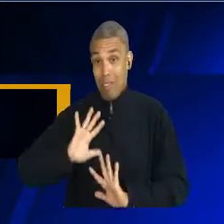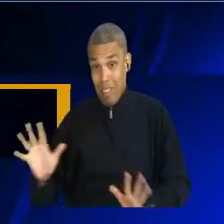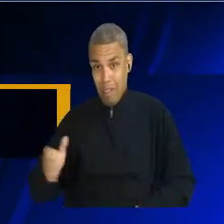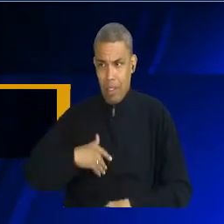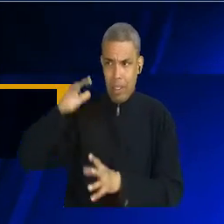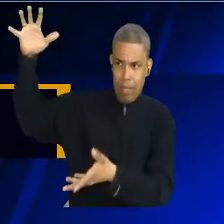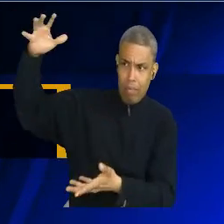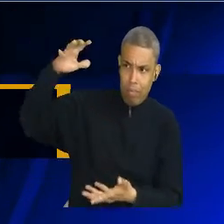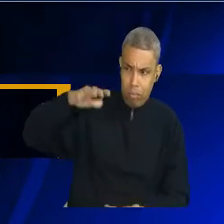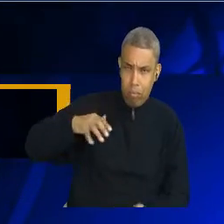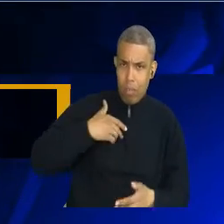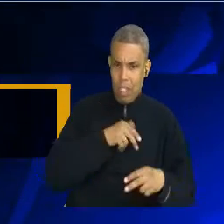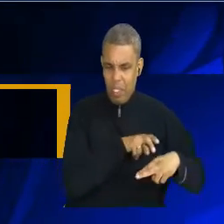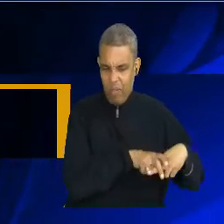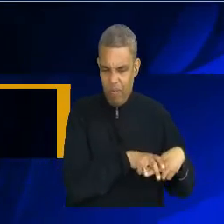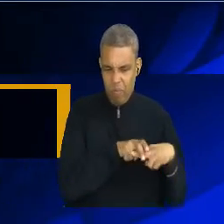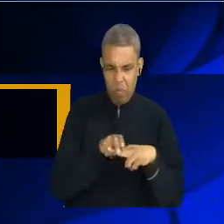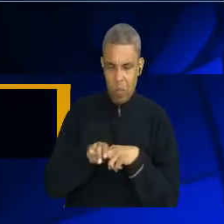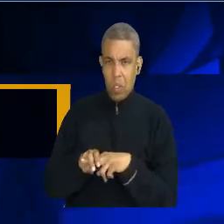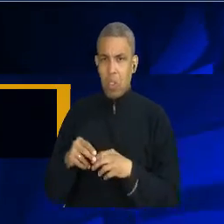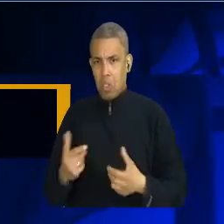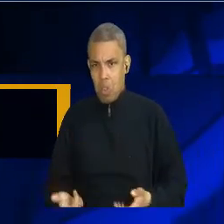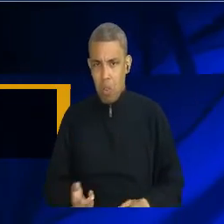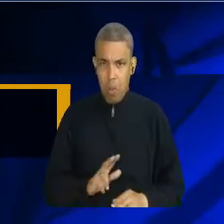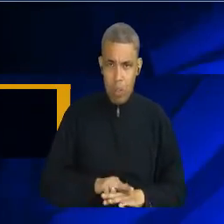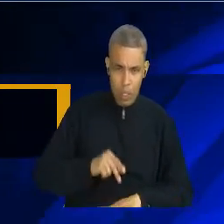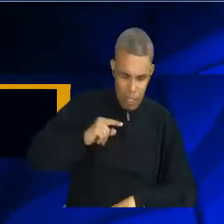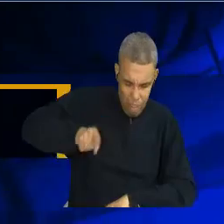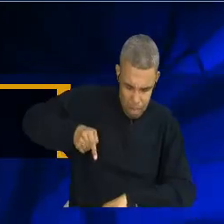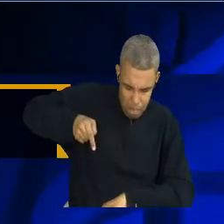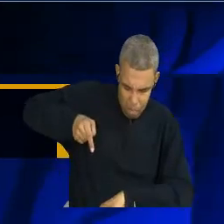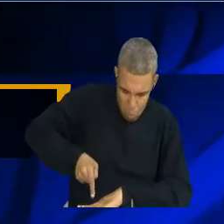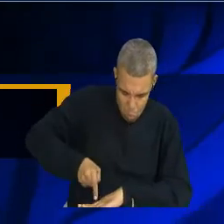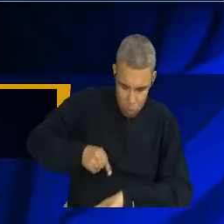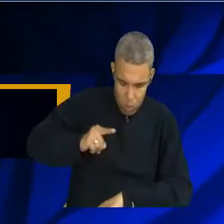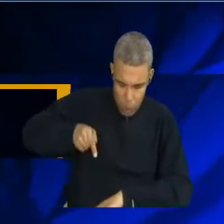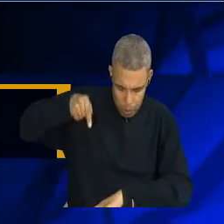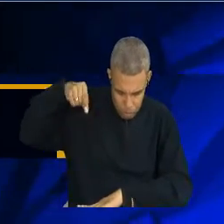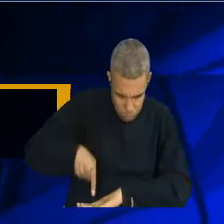verificar en las sillas cómo es el tema de los anclajes, perforar y ir instalando.